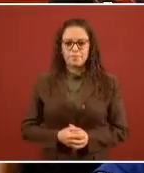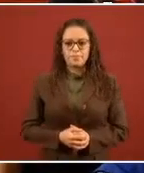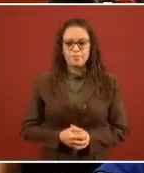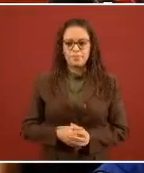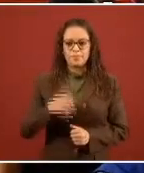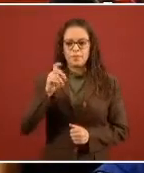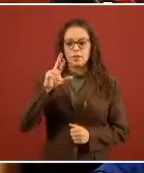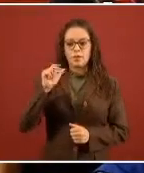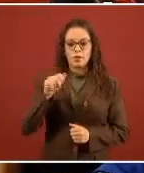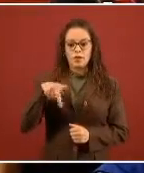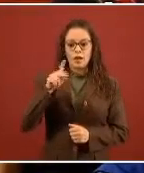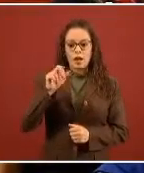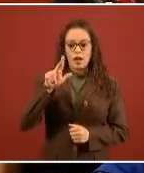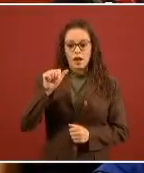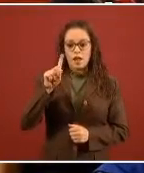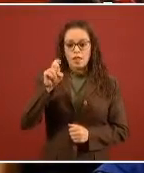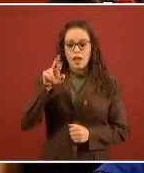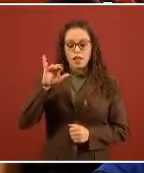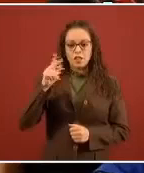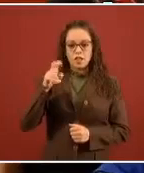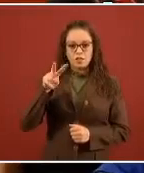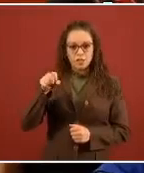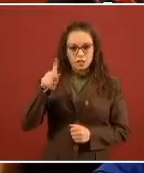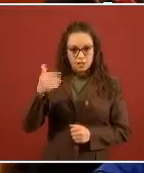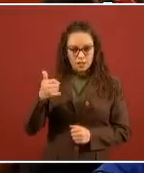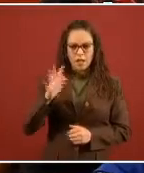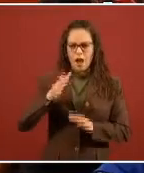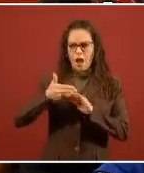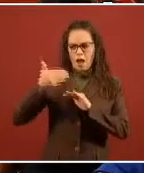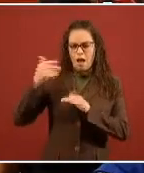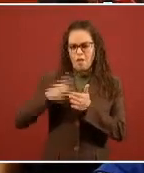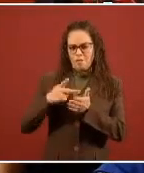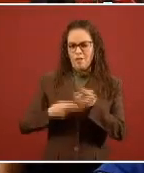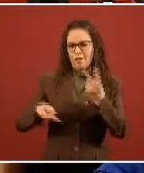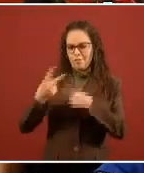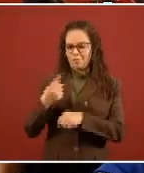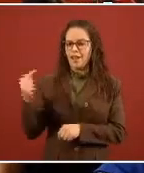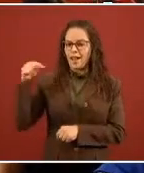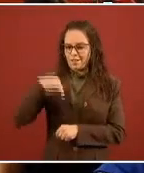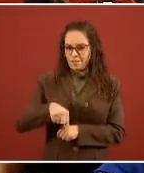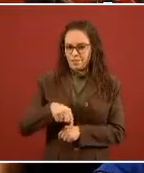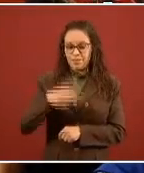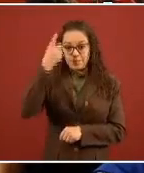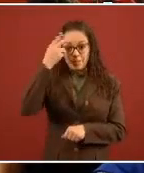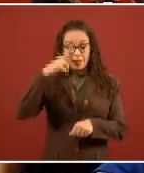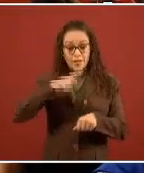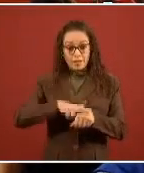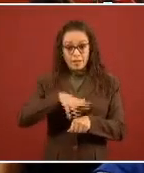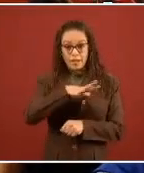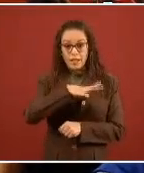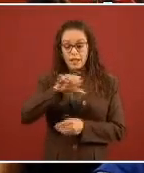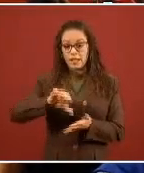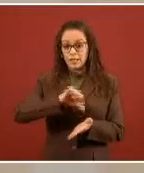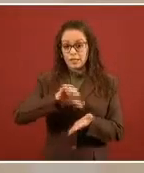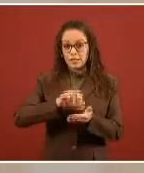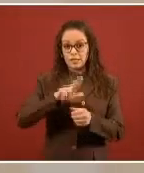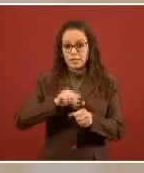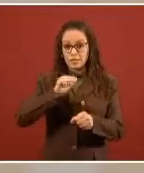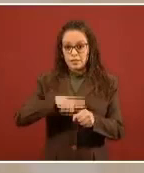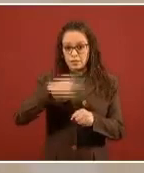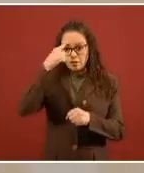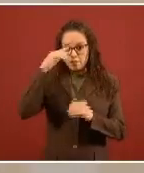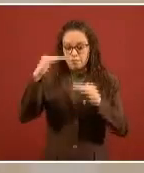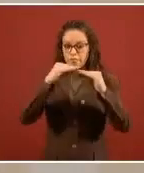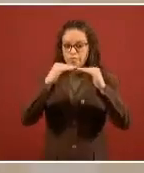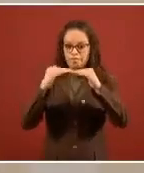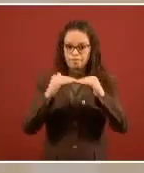Carla Berdichevsky-Feldman, quien ya ha venido en otras ocasiones y es la directora general del Centro Nacional de Equidad, Género